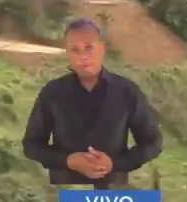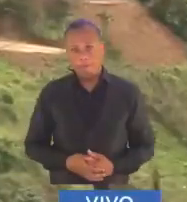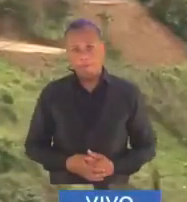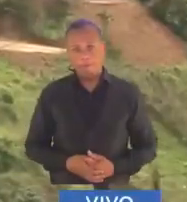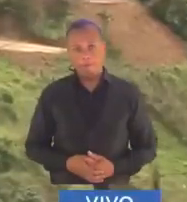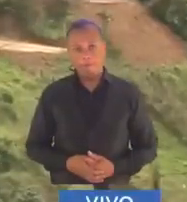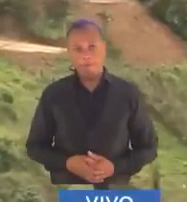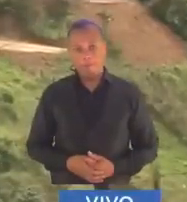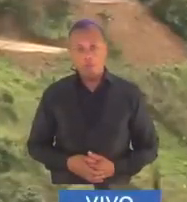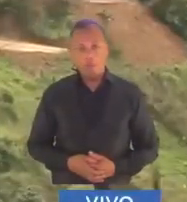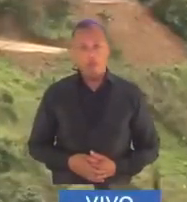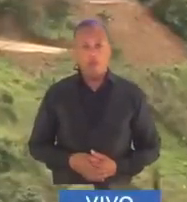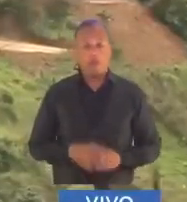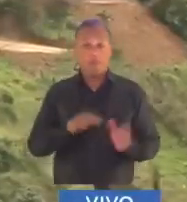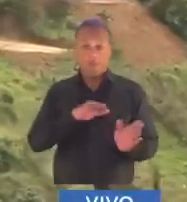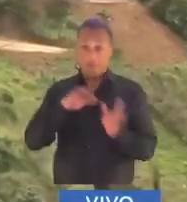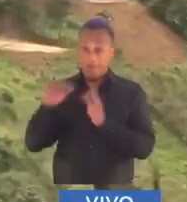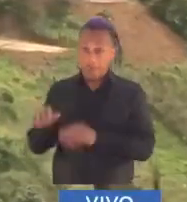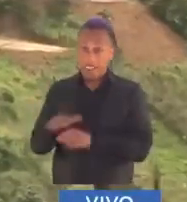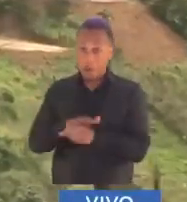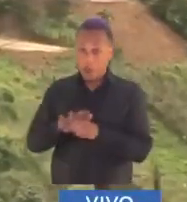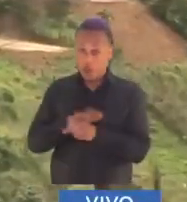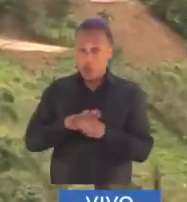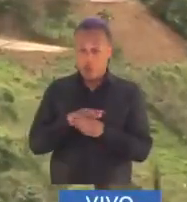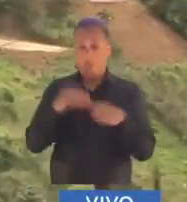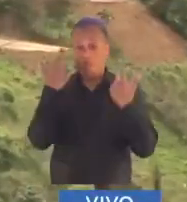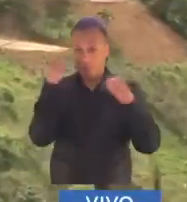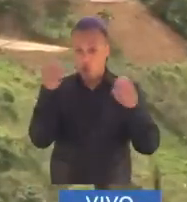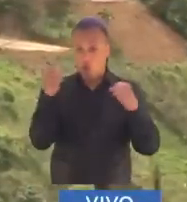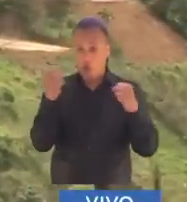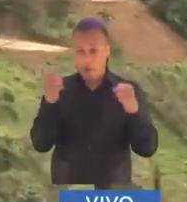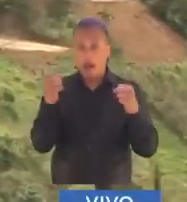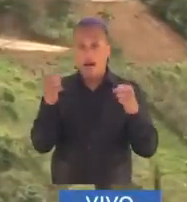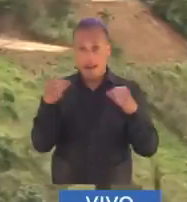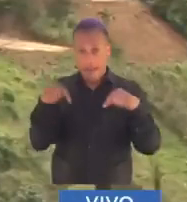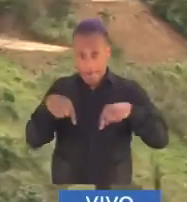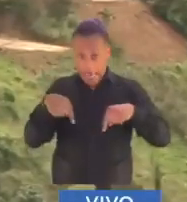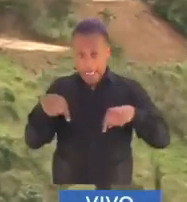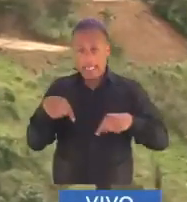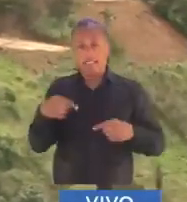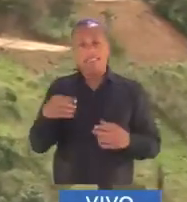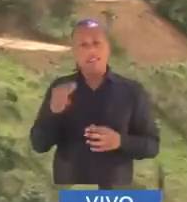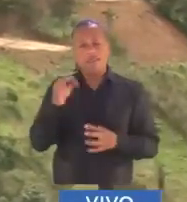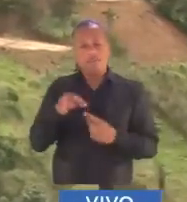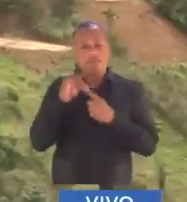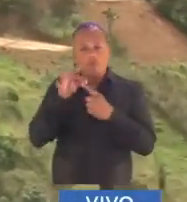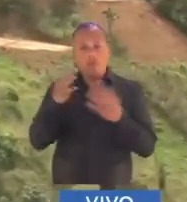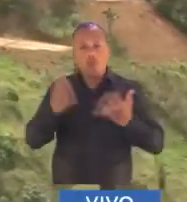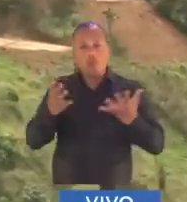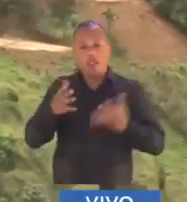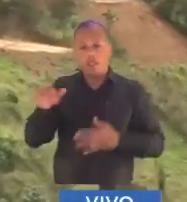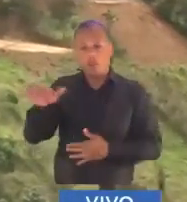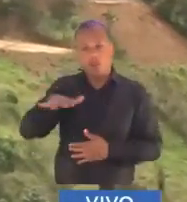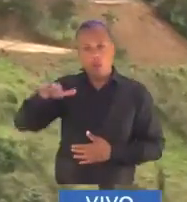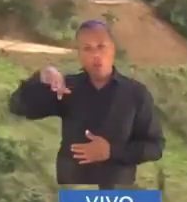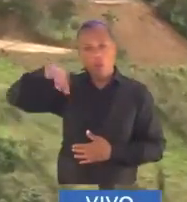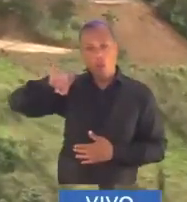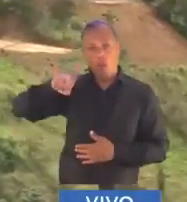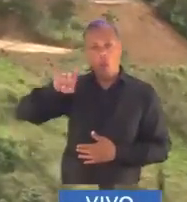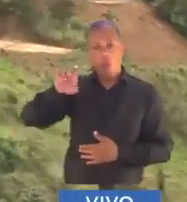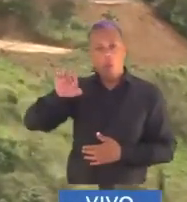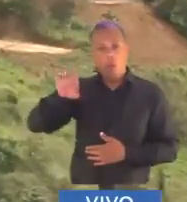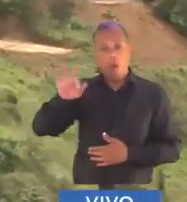Hay otra situación que también preocupa aquí en Antioquia, específicamente en el municipio de Puerto Berrío, en el